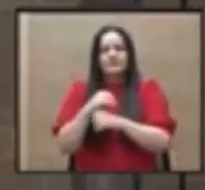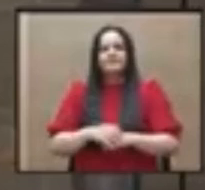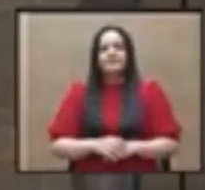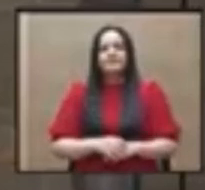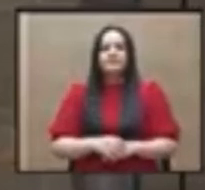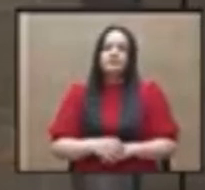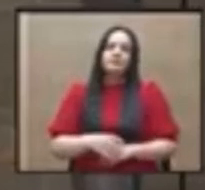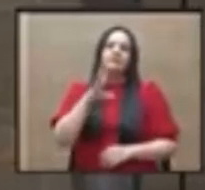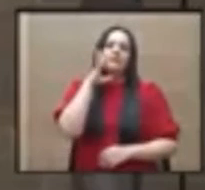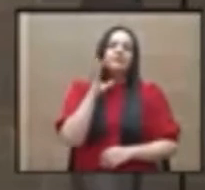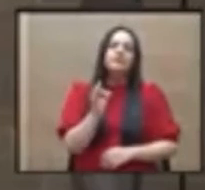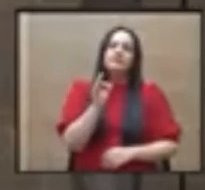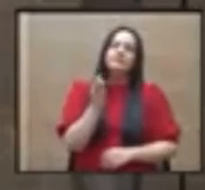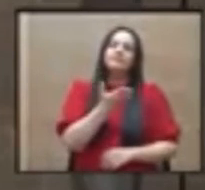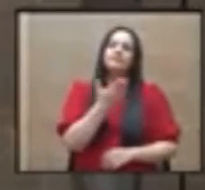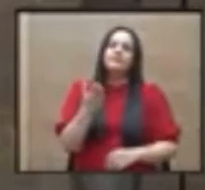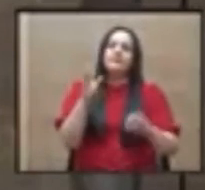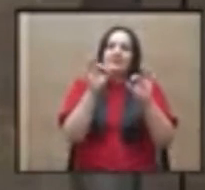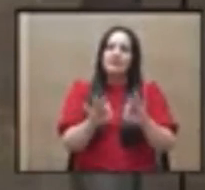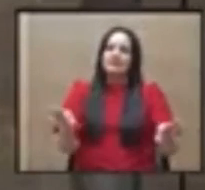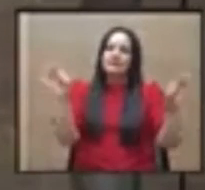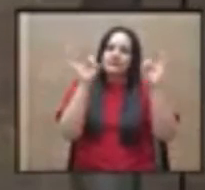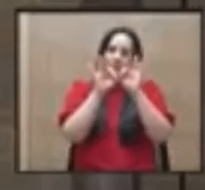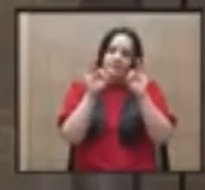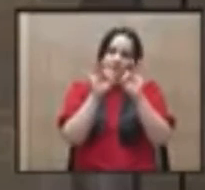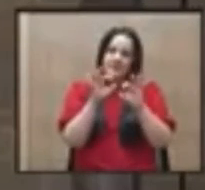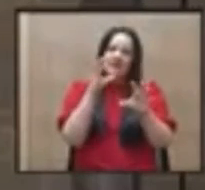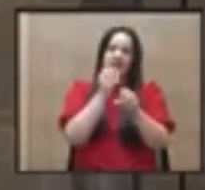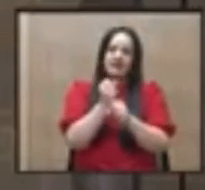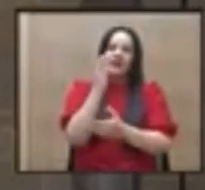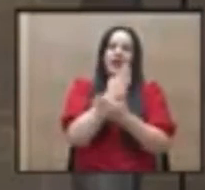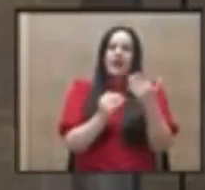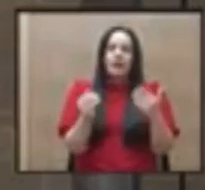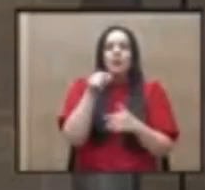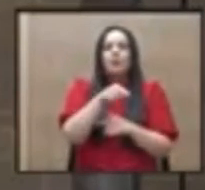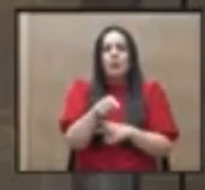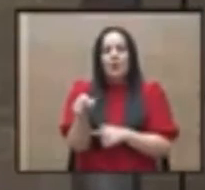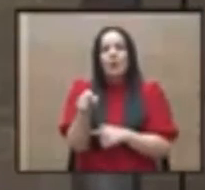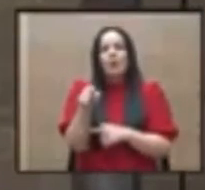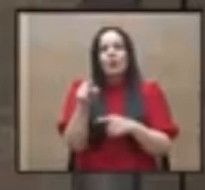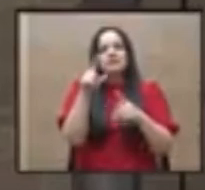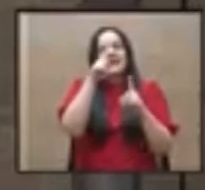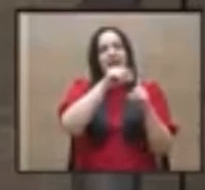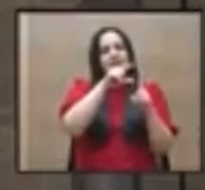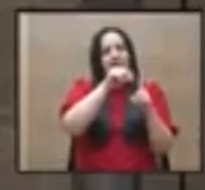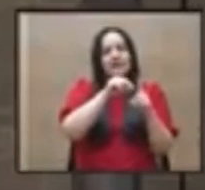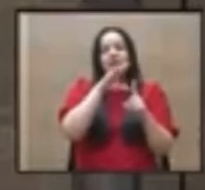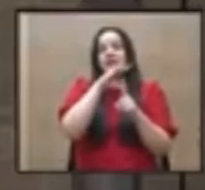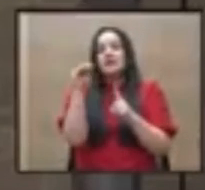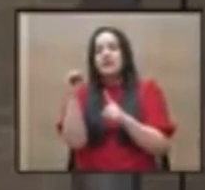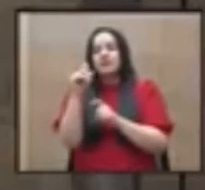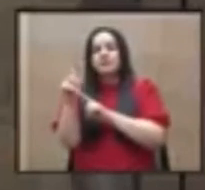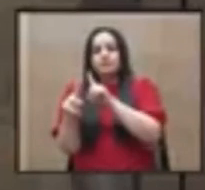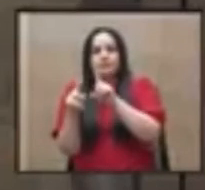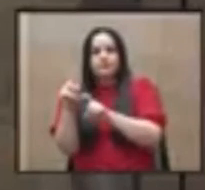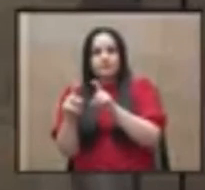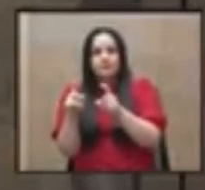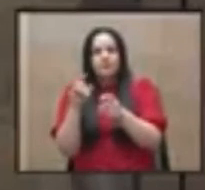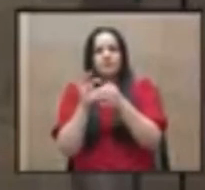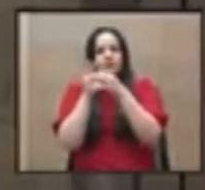Consideramos que es imperante hacer algo con el tema de los alquileres y de las consultorías. Es por esto que a